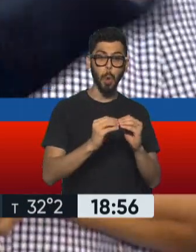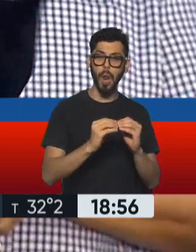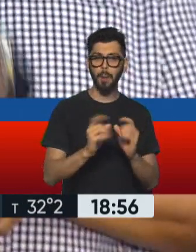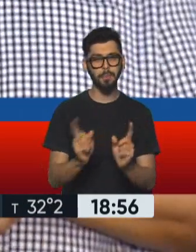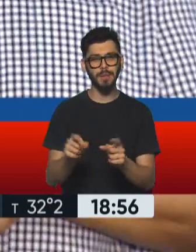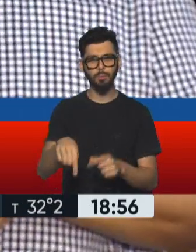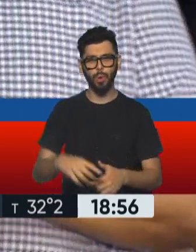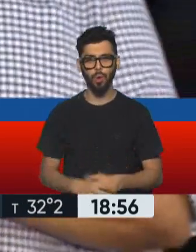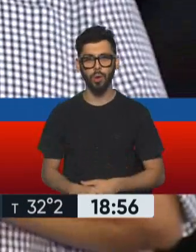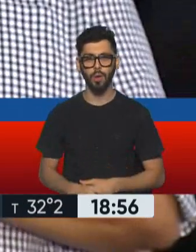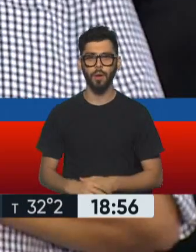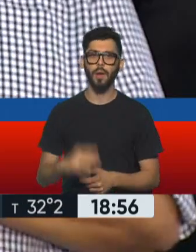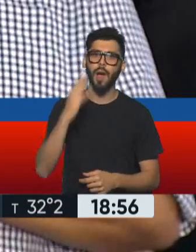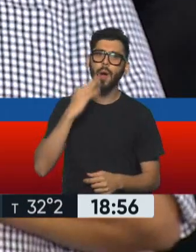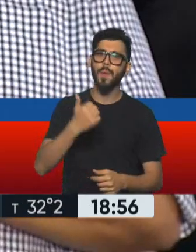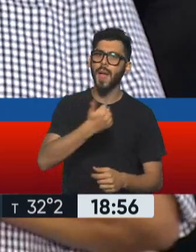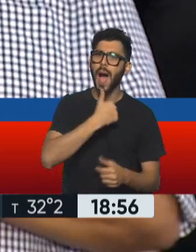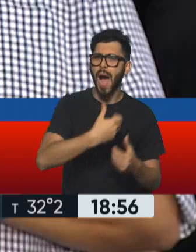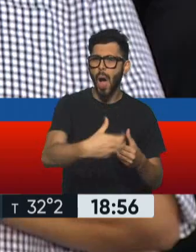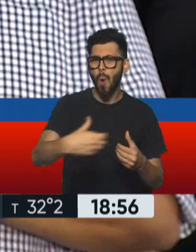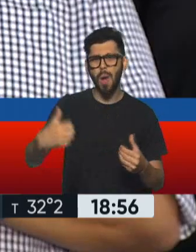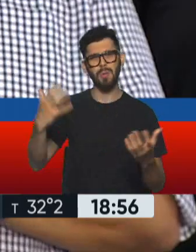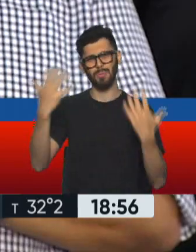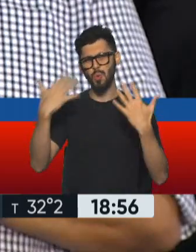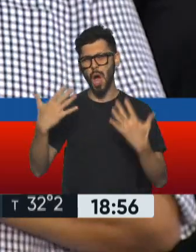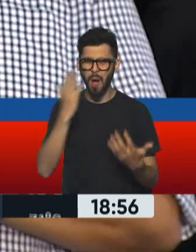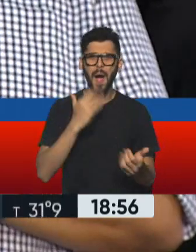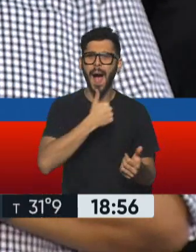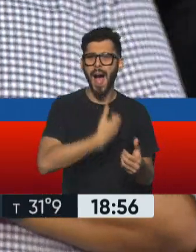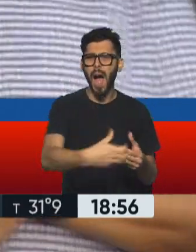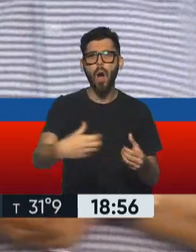Para ver si podemos repartir agua para los compañeros, que el calor es agobiante.